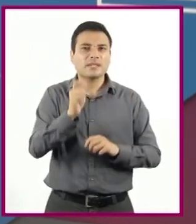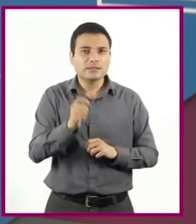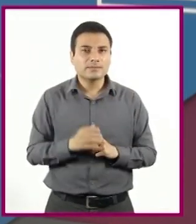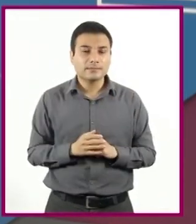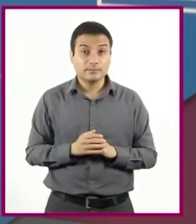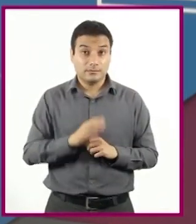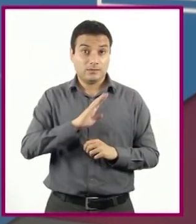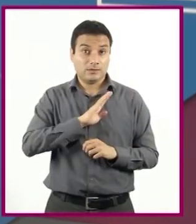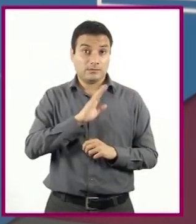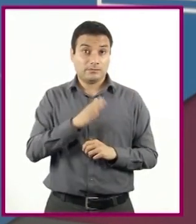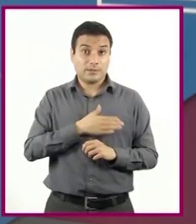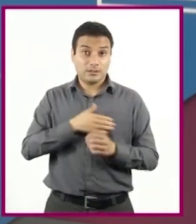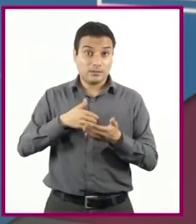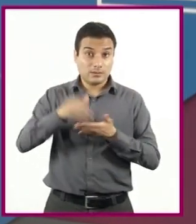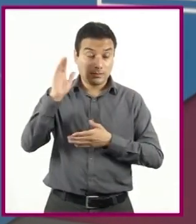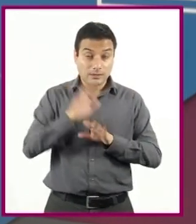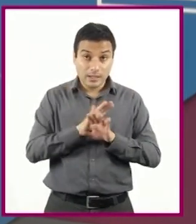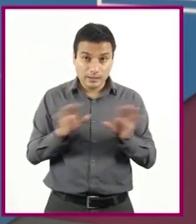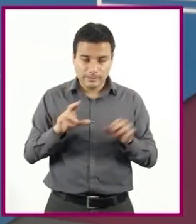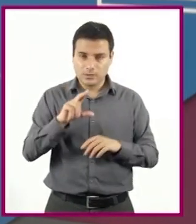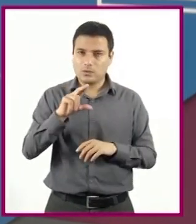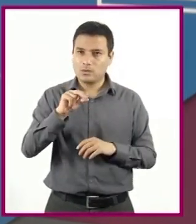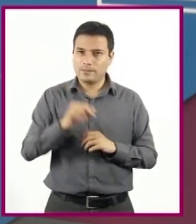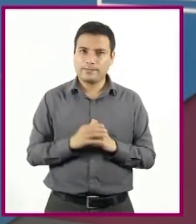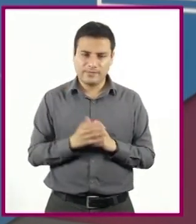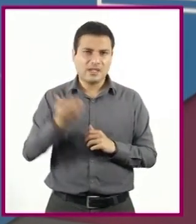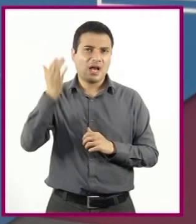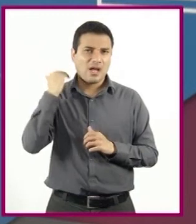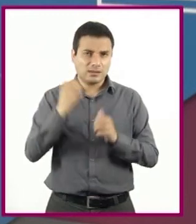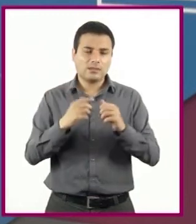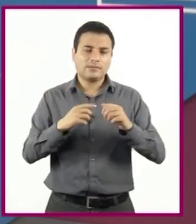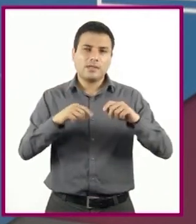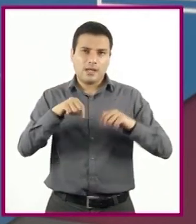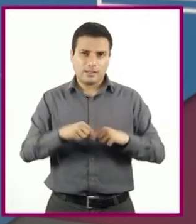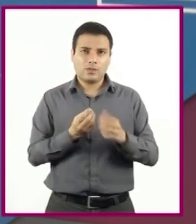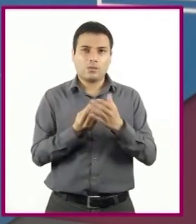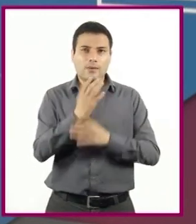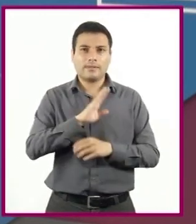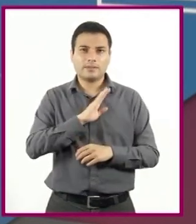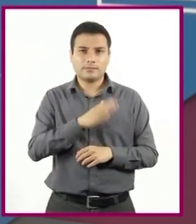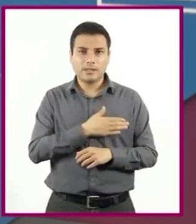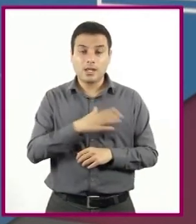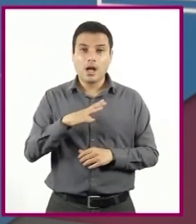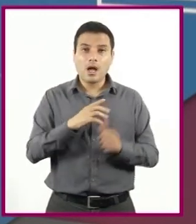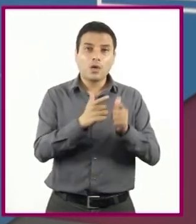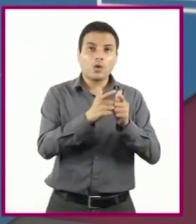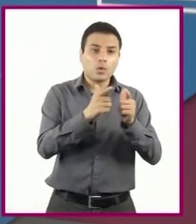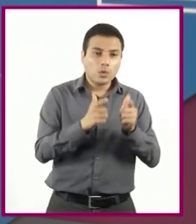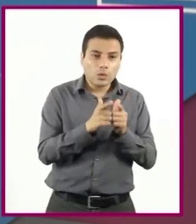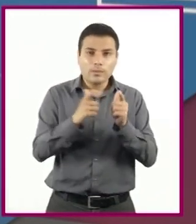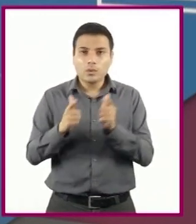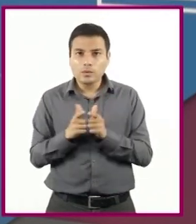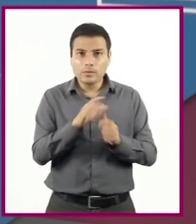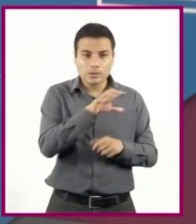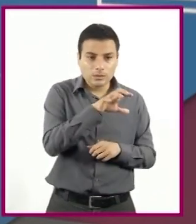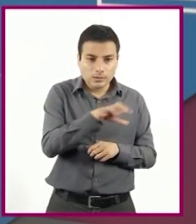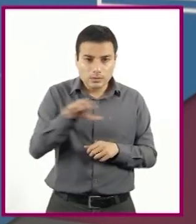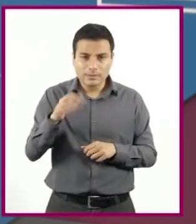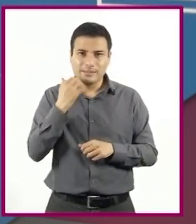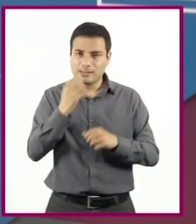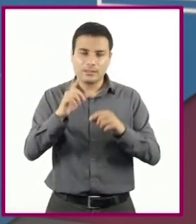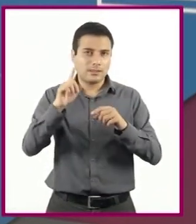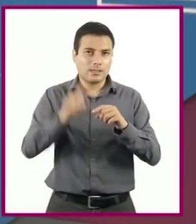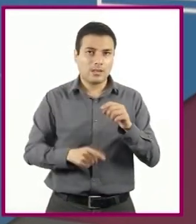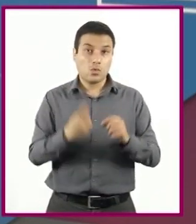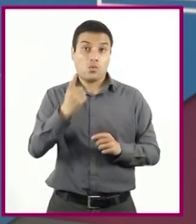España. Quería acabar con una sociedad dividida en castas, donde unos cuantos privilegiados concentraban el poder y